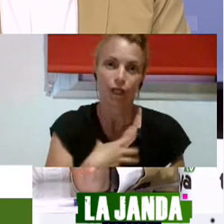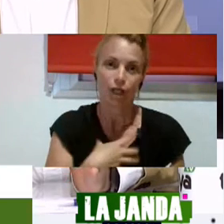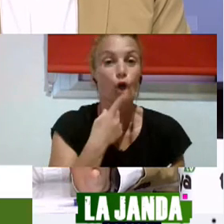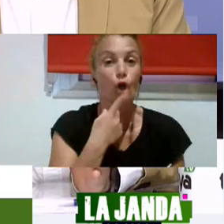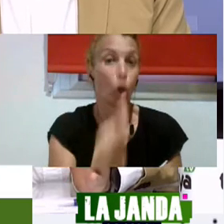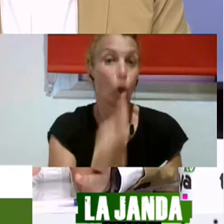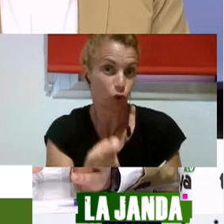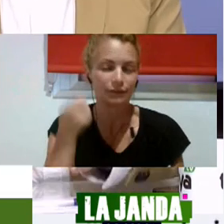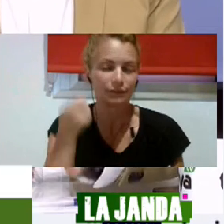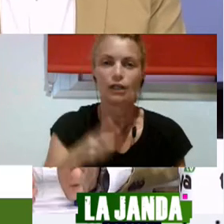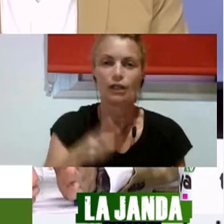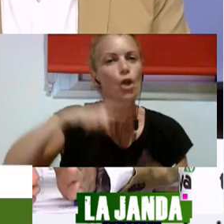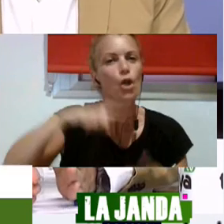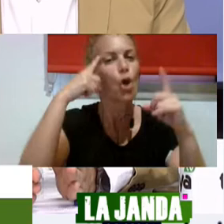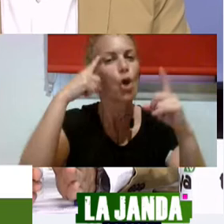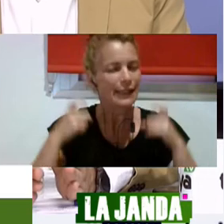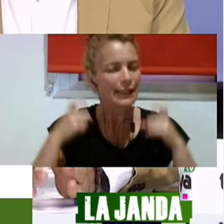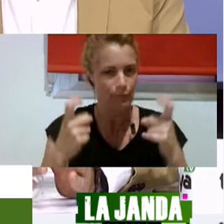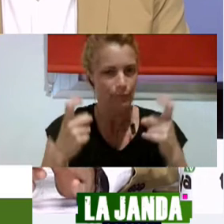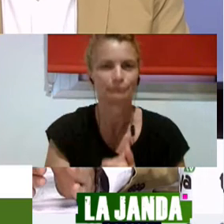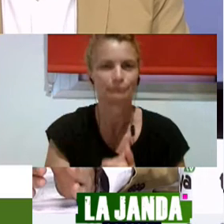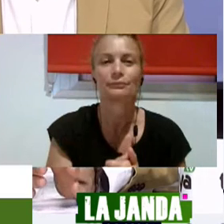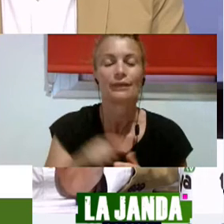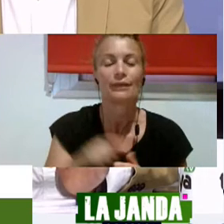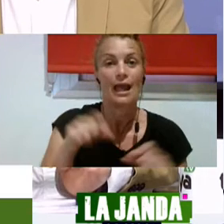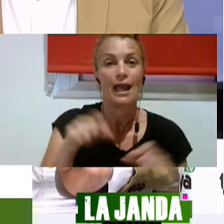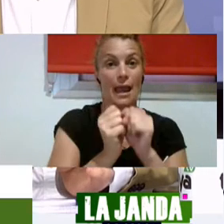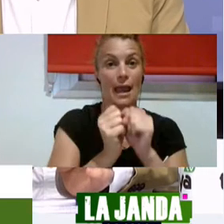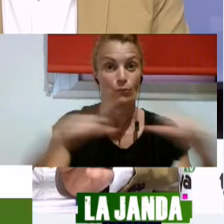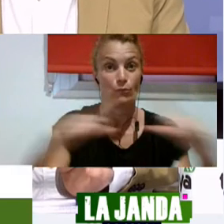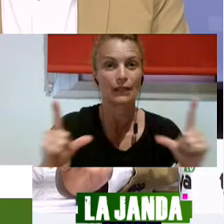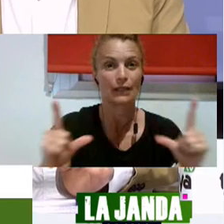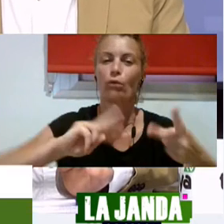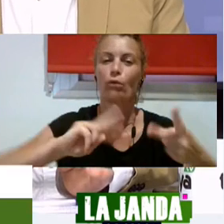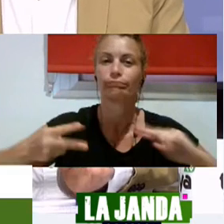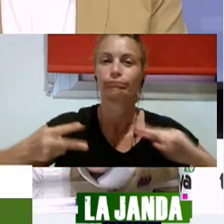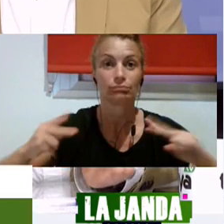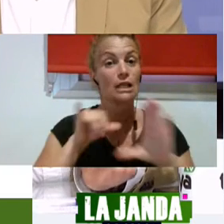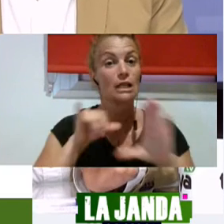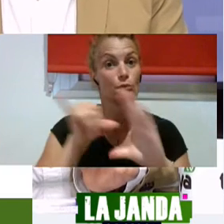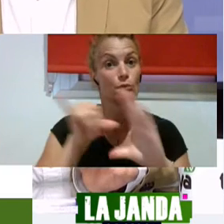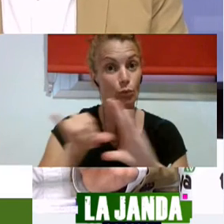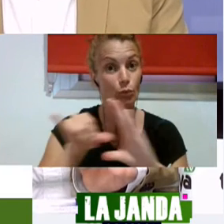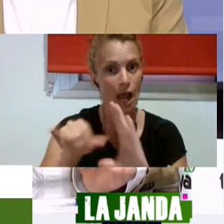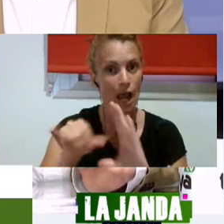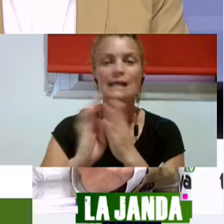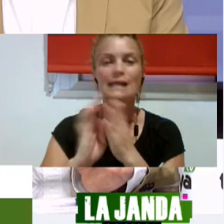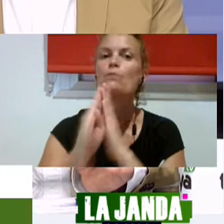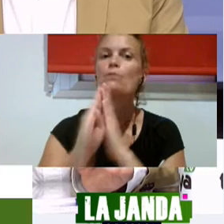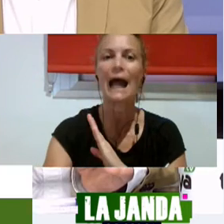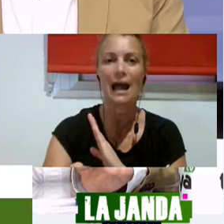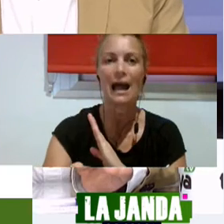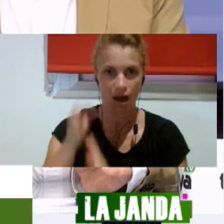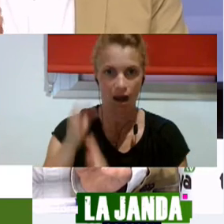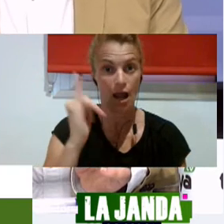lo intentamos. De hecho, tenemos la emisión simultánea en YouTube porque al mismo tiempo que se está